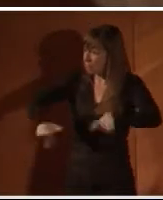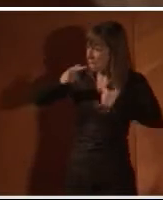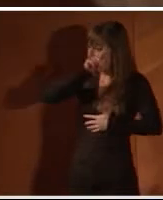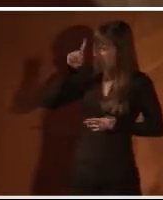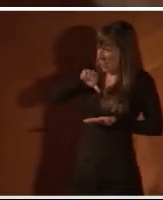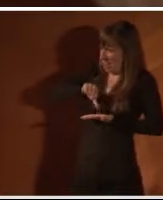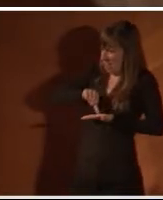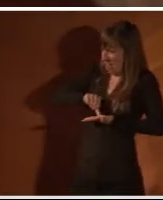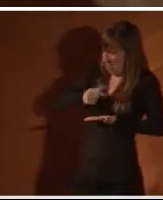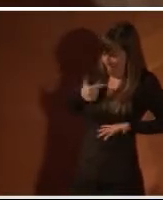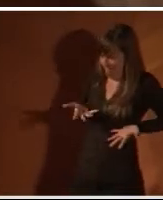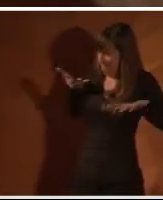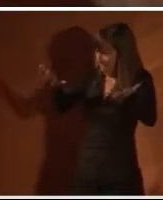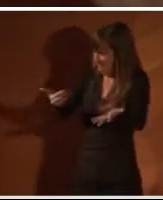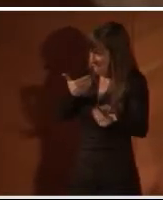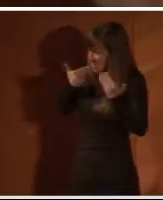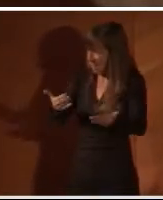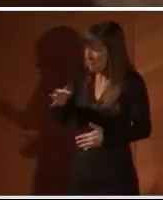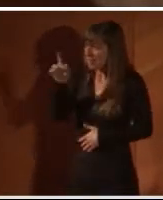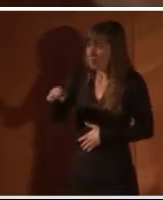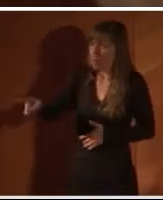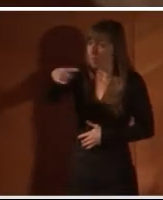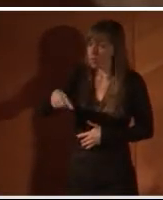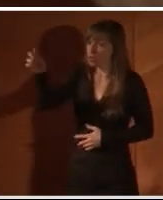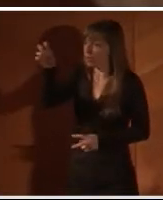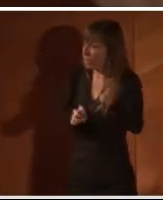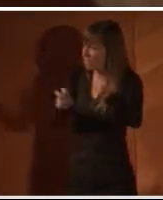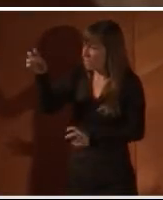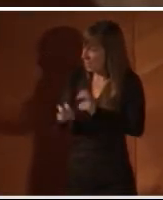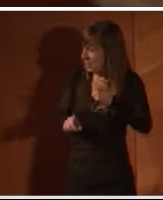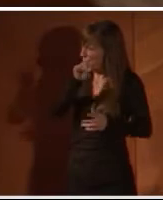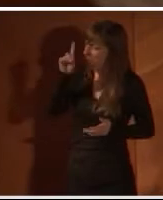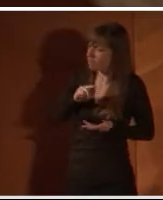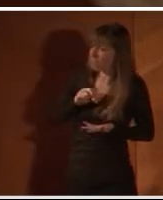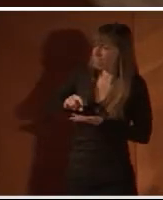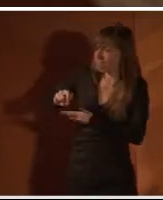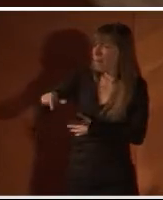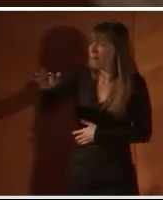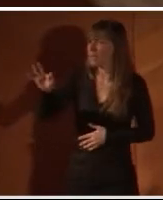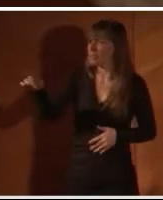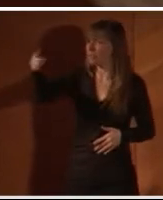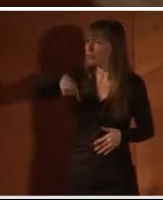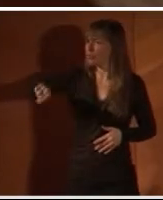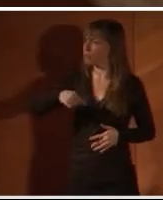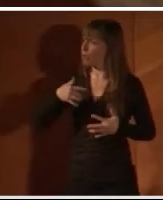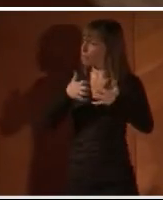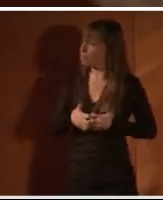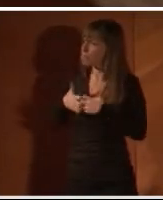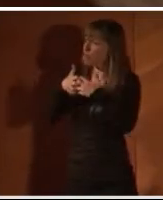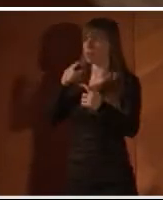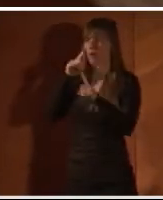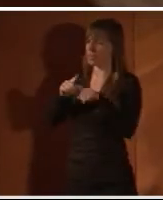y por favorecer y facilitar que vosotros podáis estar con Madrid, creando esa estructura de poder